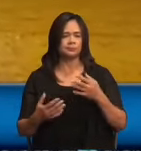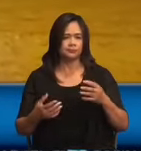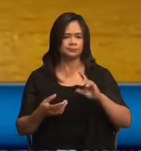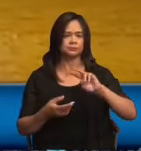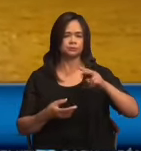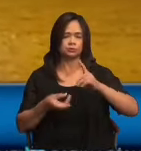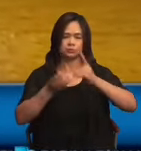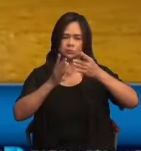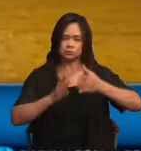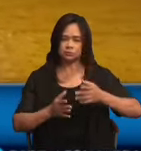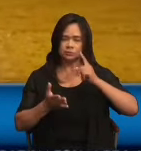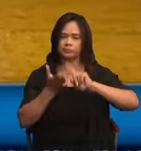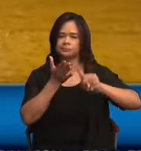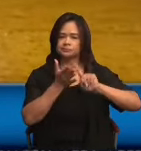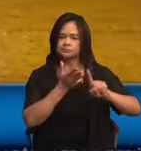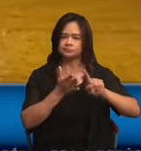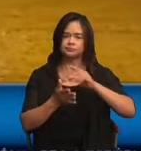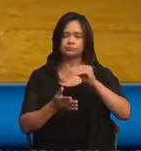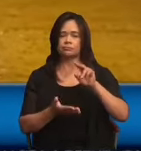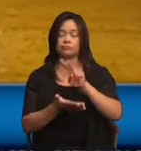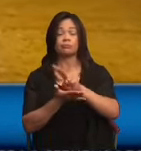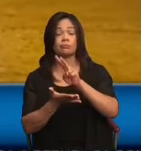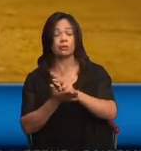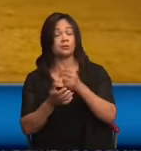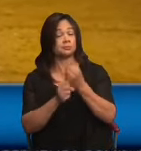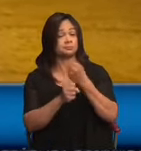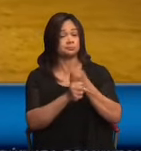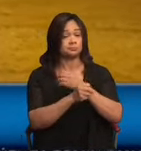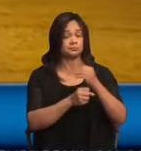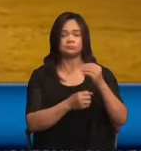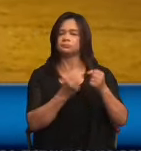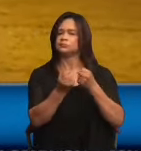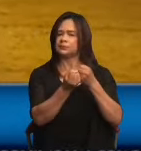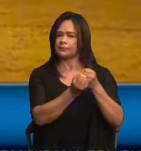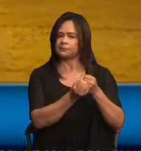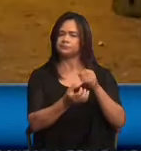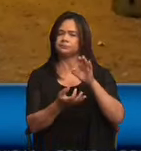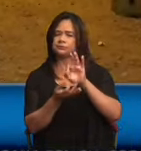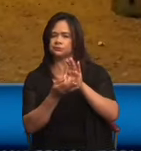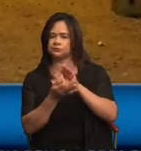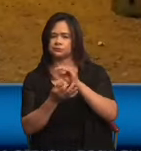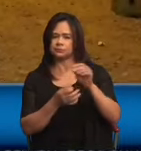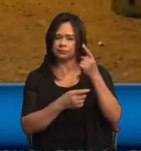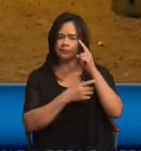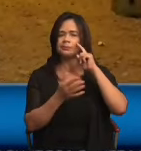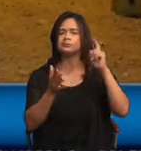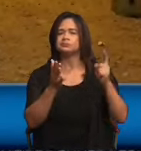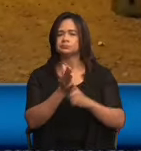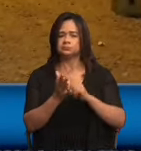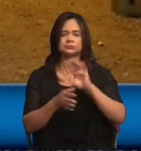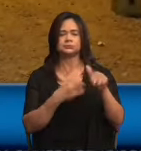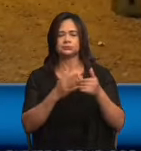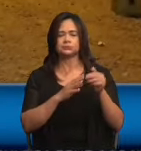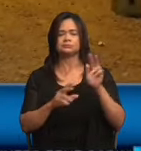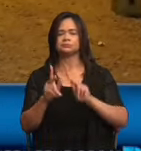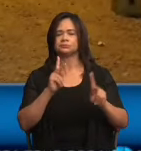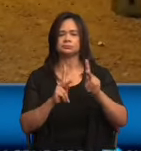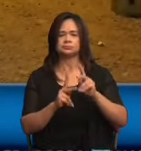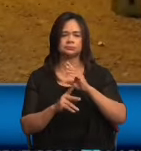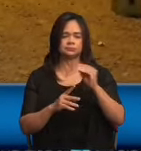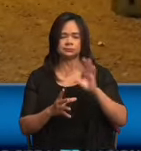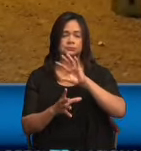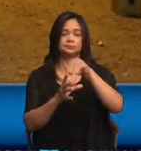Subdirección Regional de Investigación Criminal de La Vega está trabajando en colaboración con la Fiscalía para identificar a todas las personas que